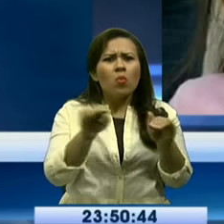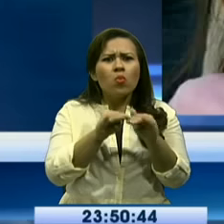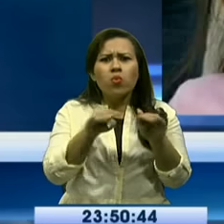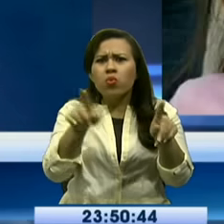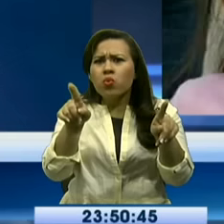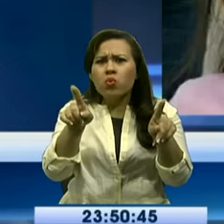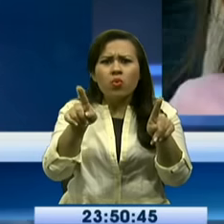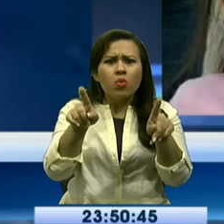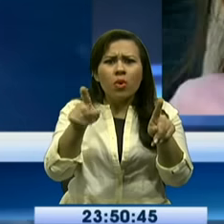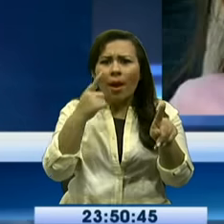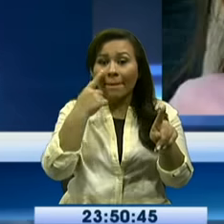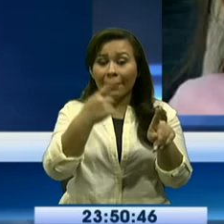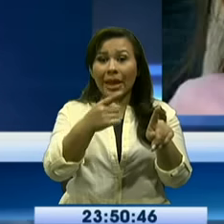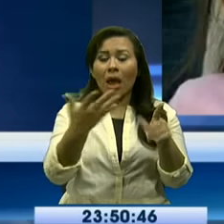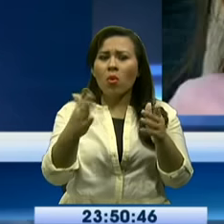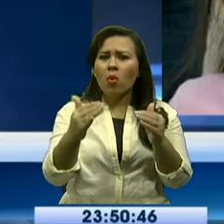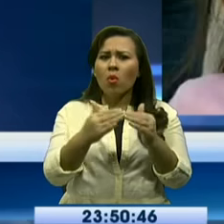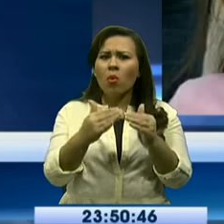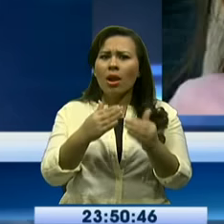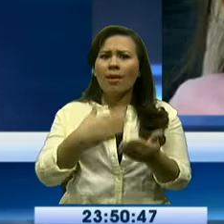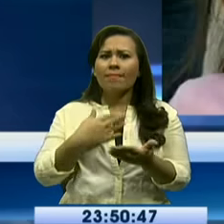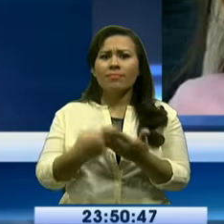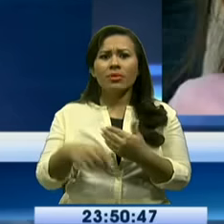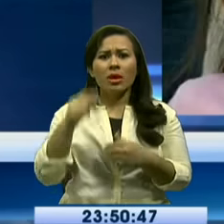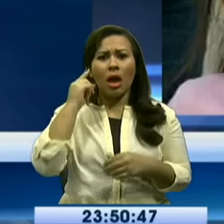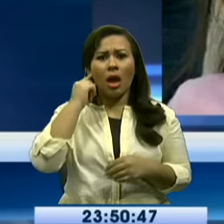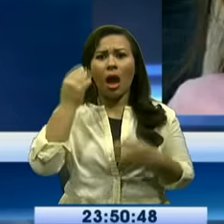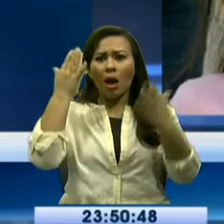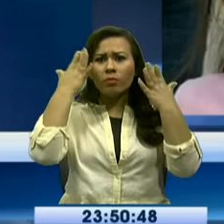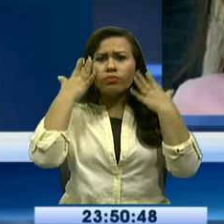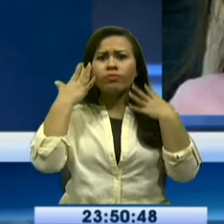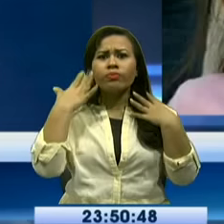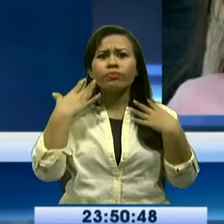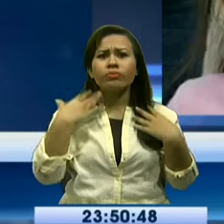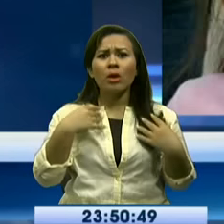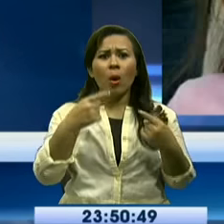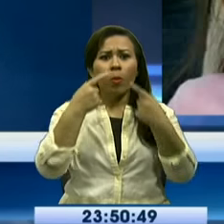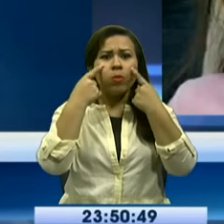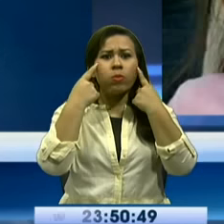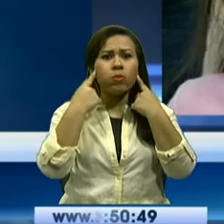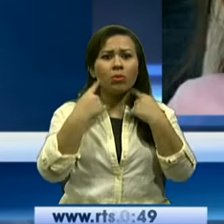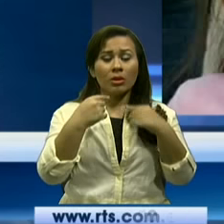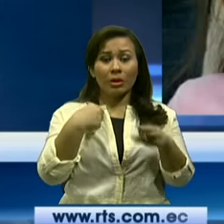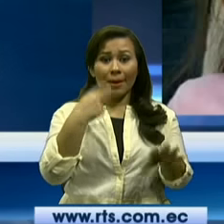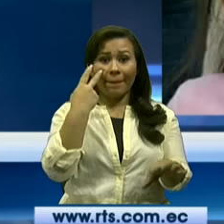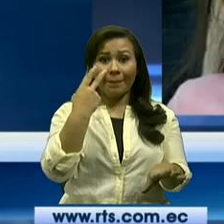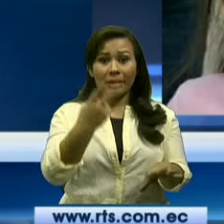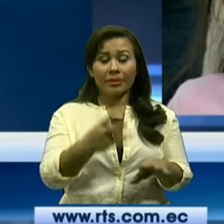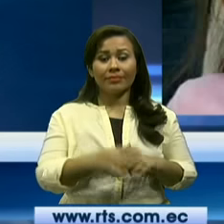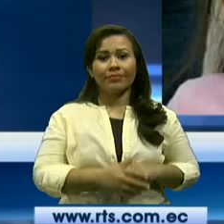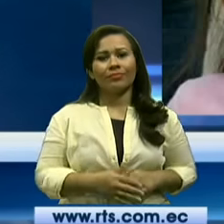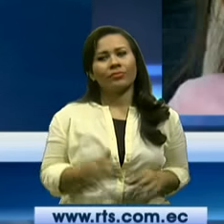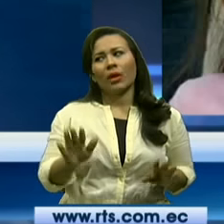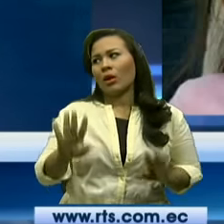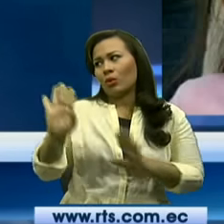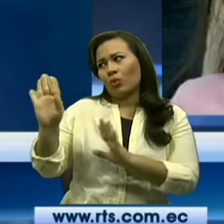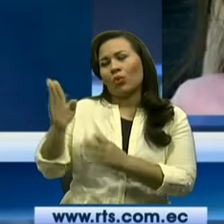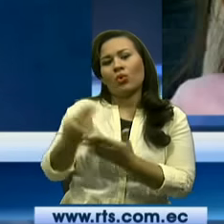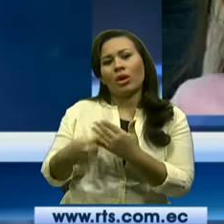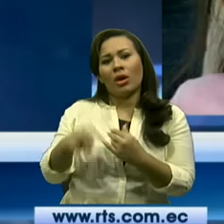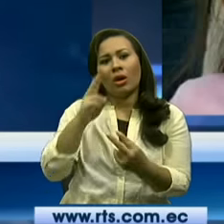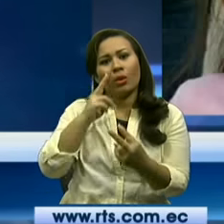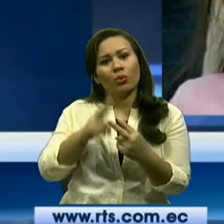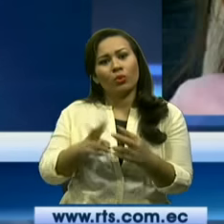hay que quitarle, es idéntica a mi niña. Ya. En cabello, en físico, en los pómulos, como puedes ver. Bueno, uno conoce a sus hijos, ¿no?